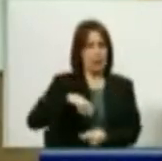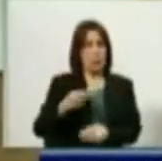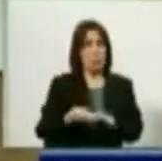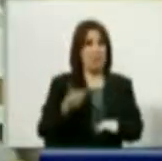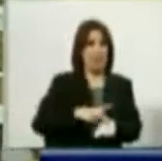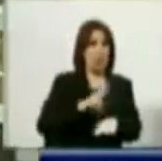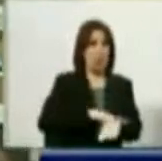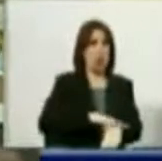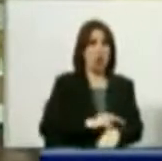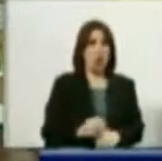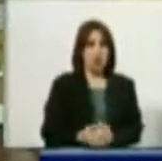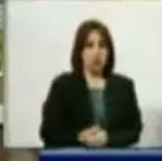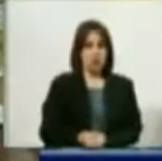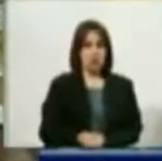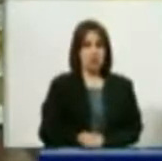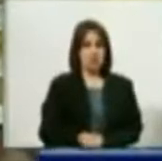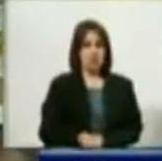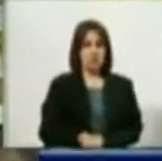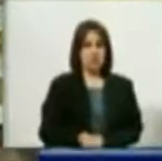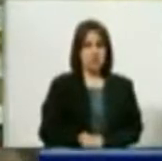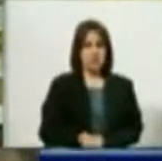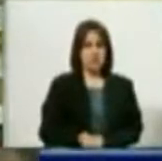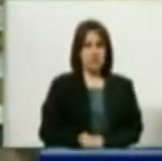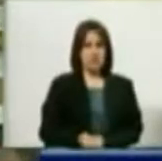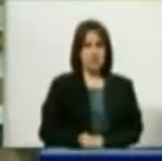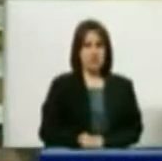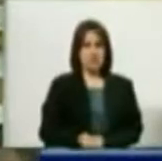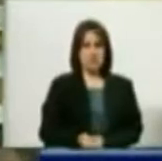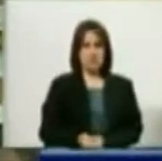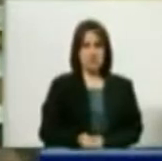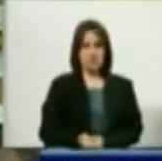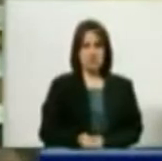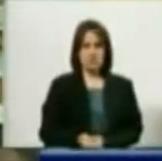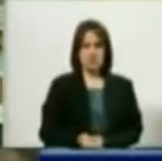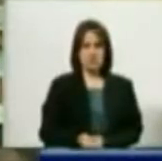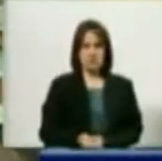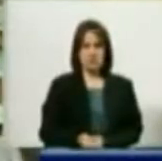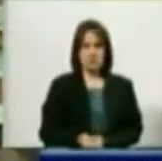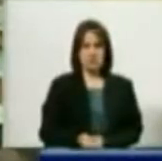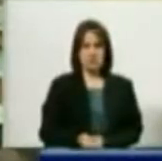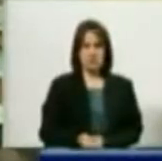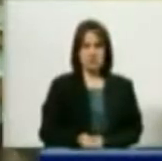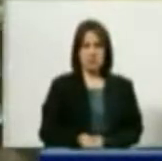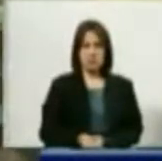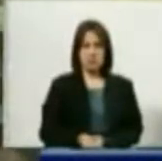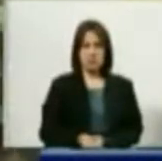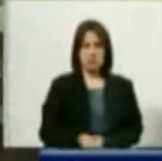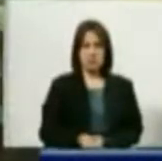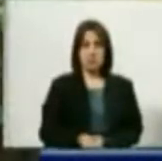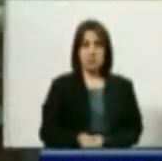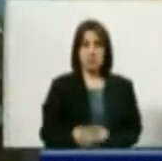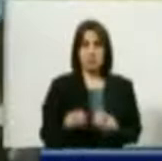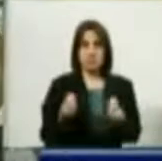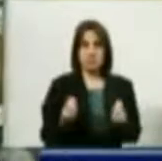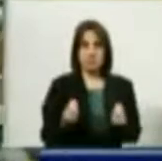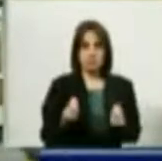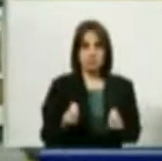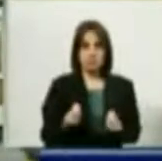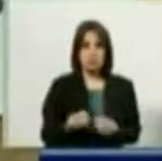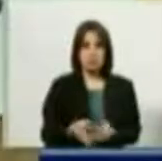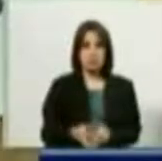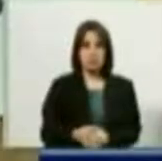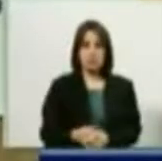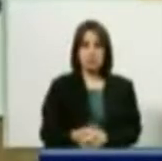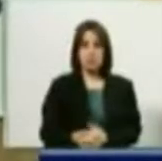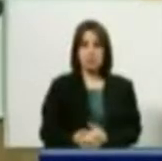dos semanas antes decía que Nicolás tenía que aumentar el sueldo nicalá aumenta el sueldo y dice que ahora Estamos peor Luis